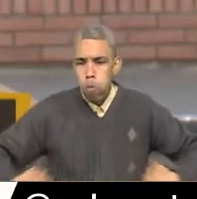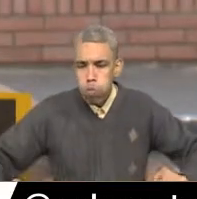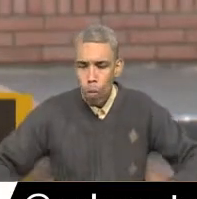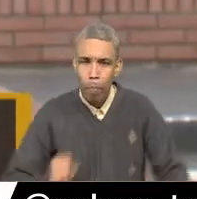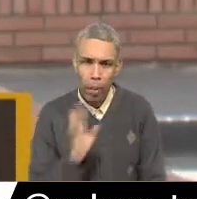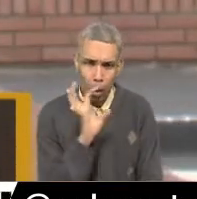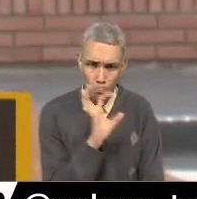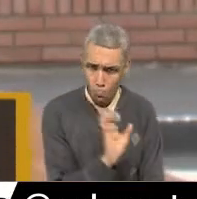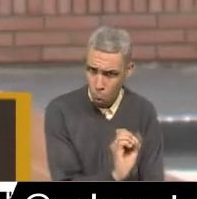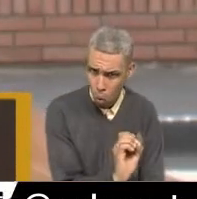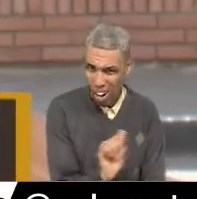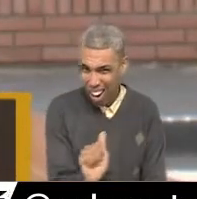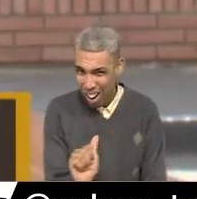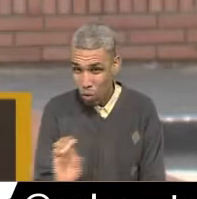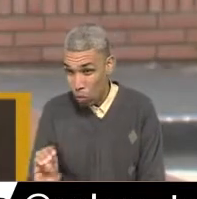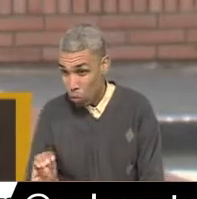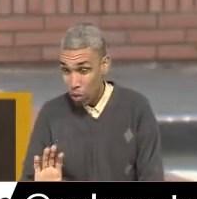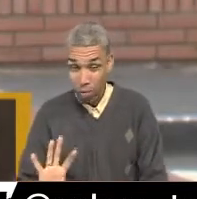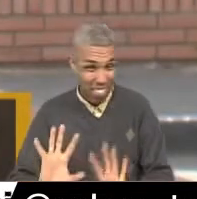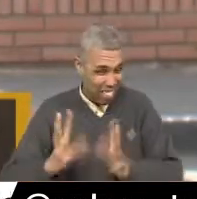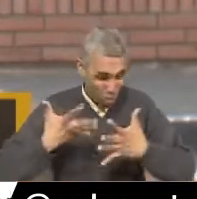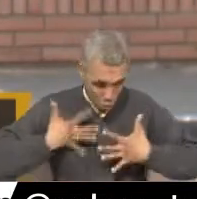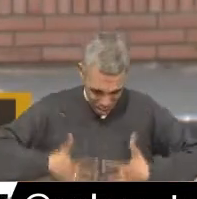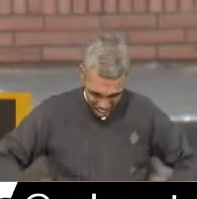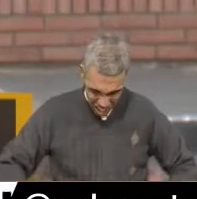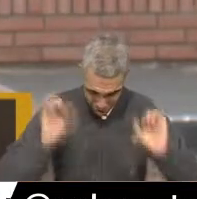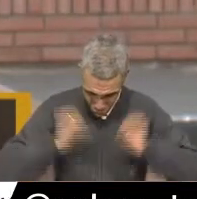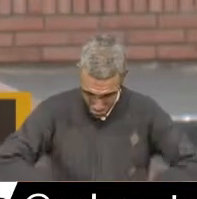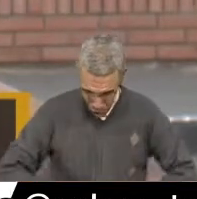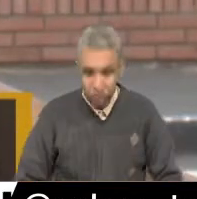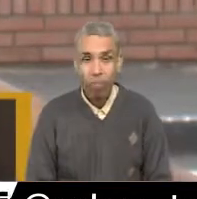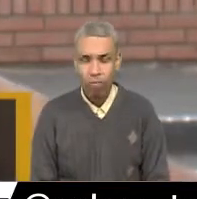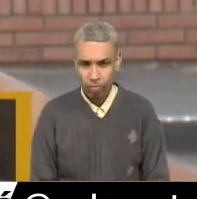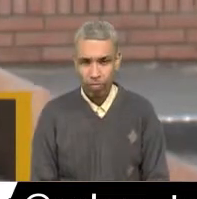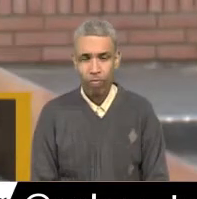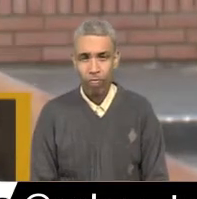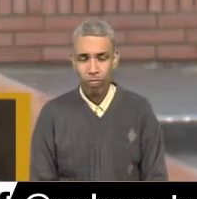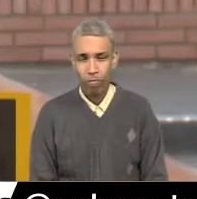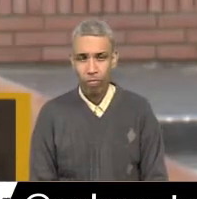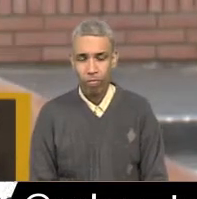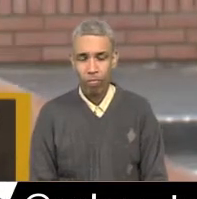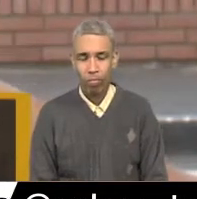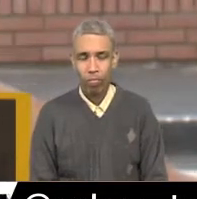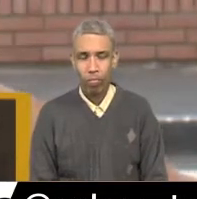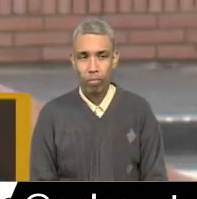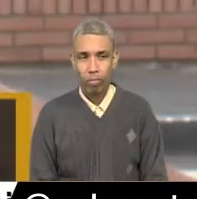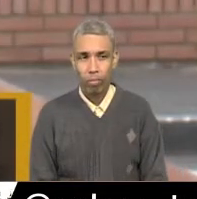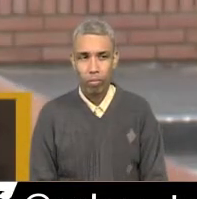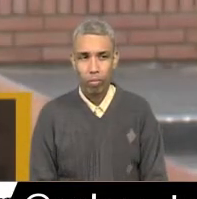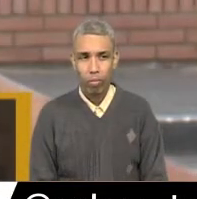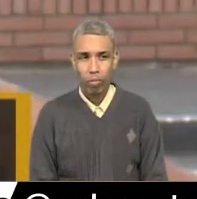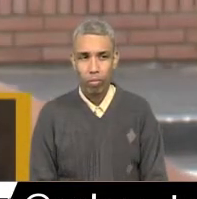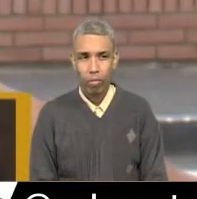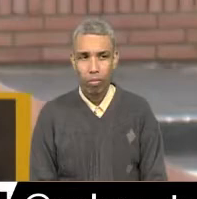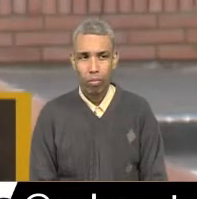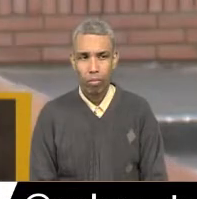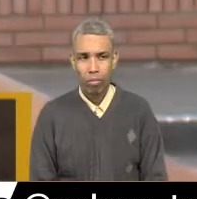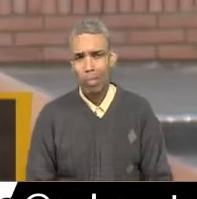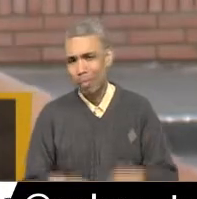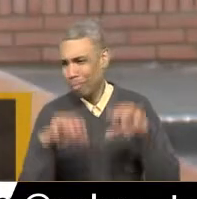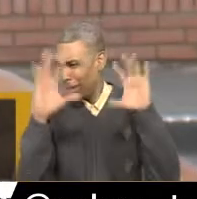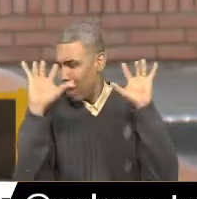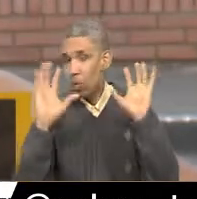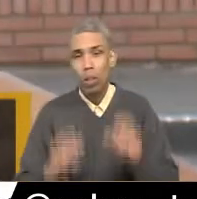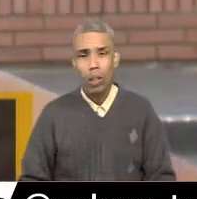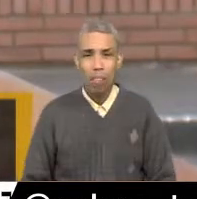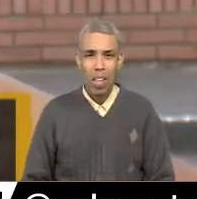igual. También tenemos ciertas salidas especiales. Y también todo lo extravagante que puede tener la moda, ¿sí?